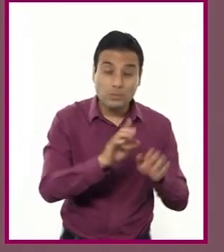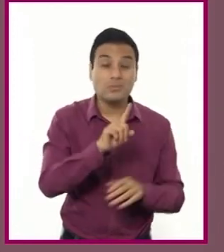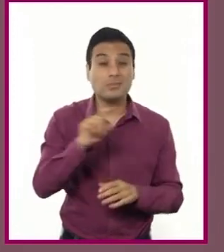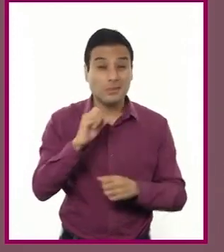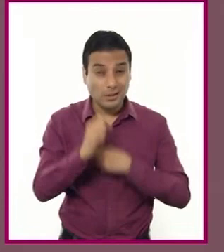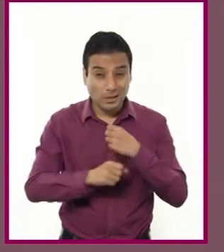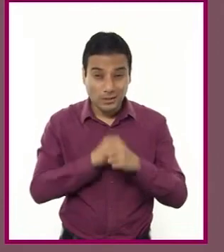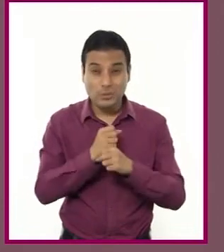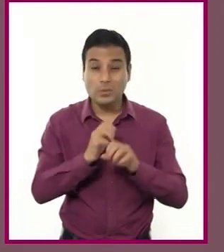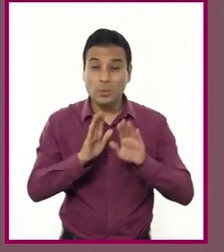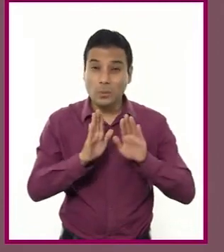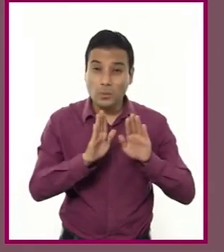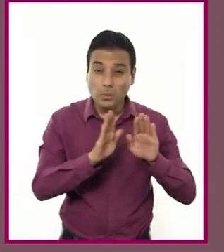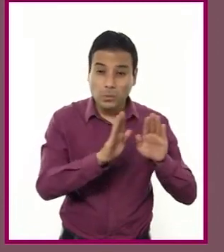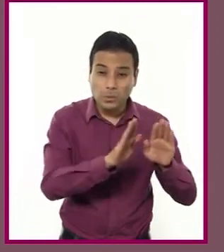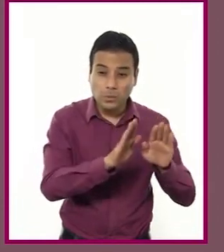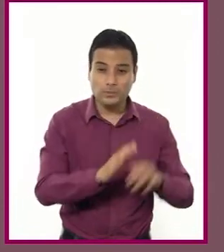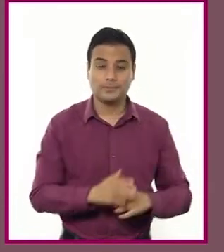años!